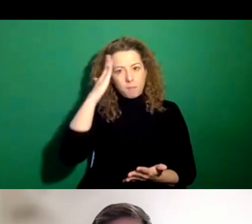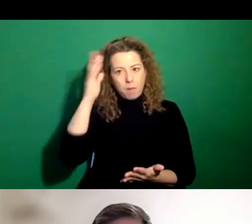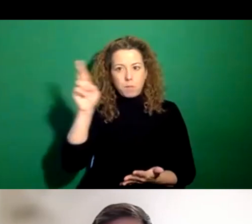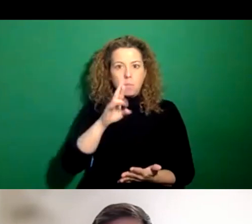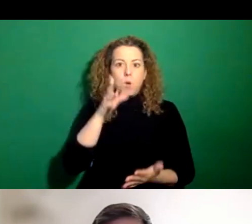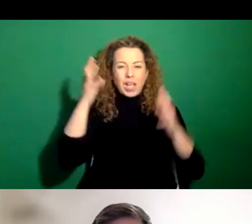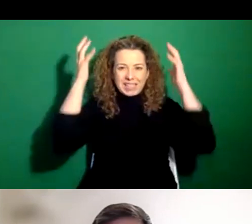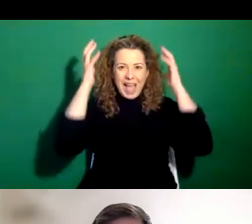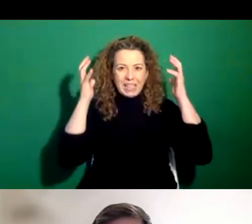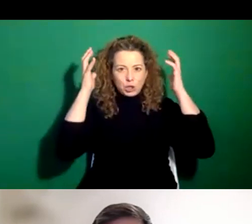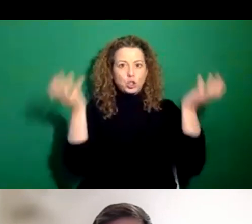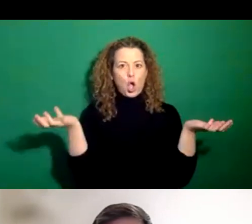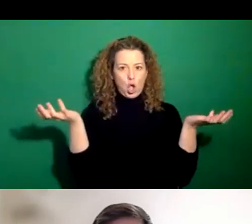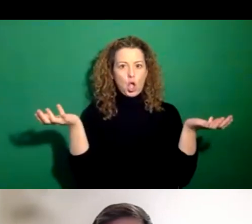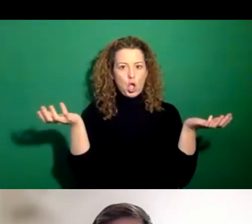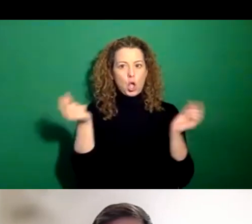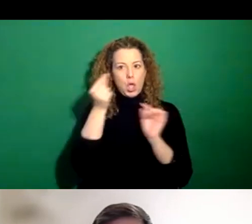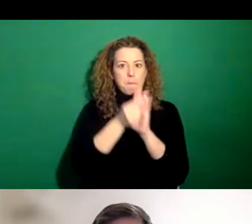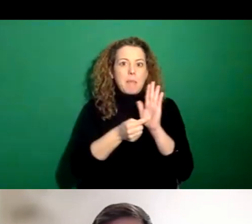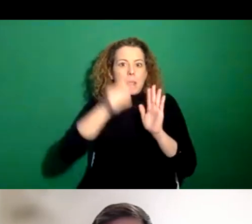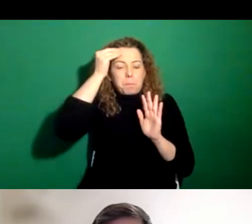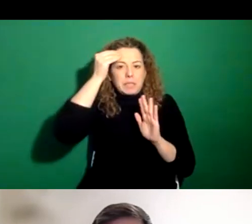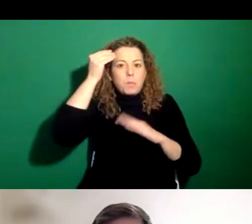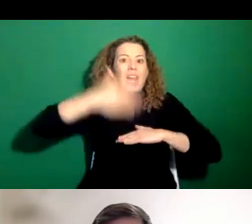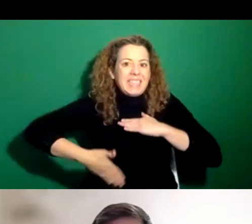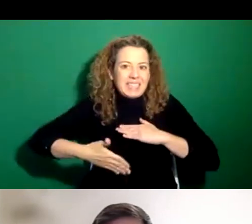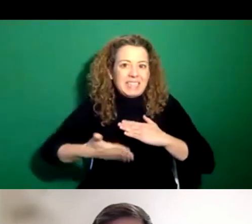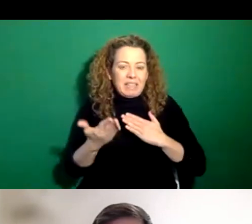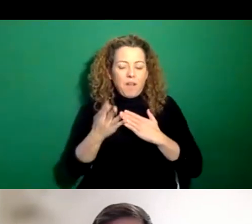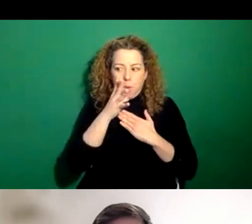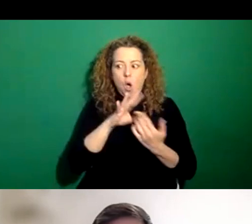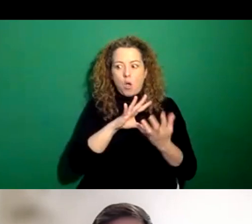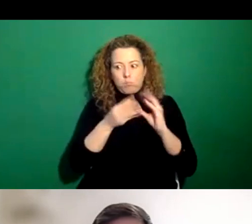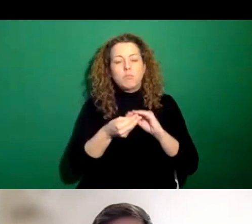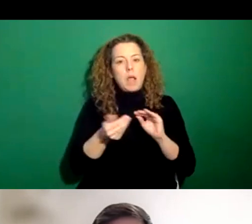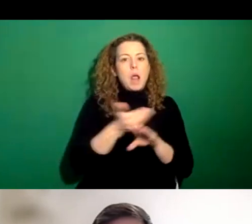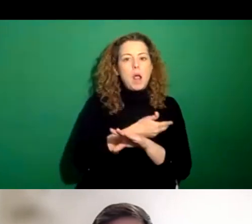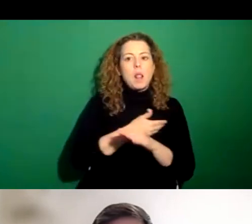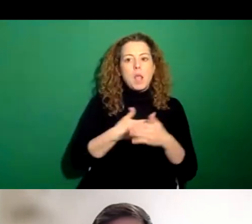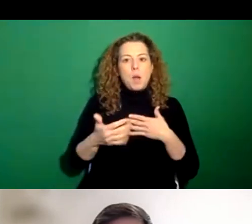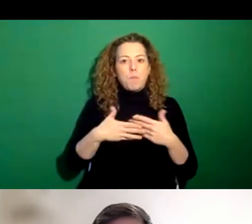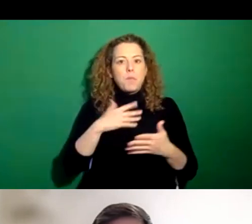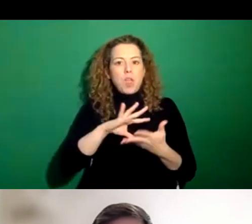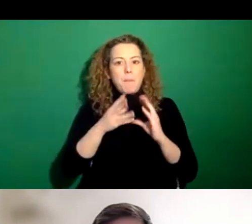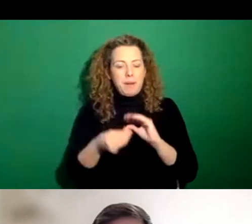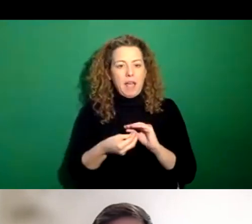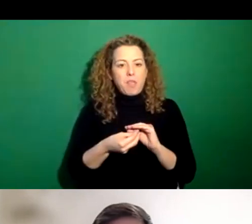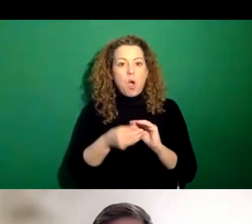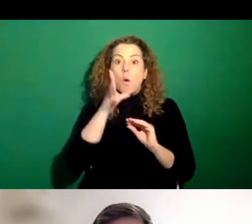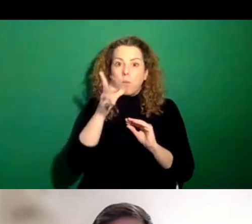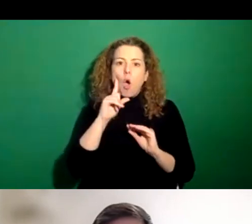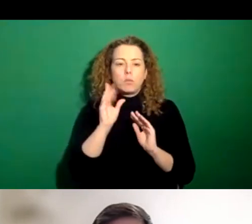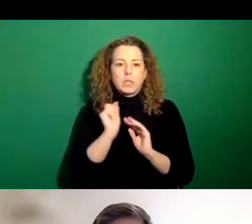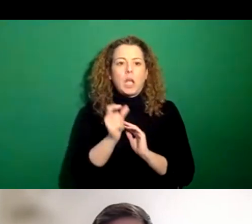un casco. Medida que consideramos restrictiva, por lo que aplicamos un procedimiento de aplicación de la misma como